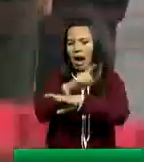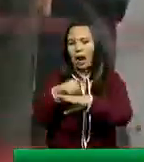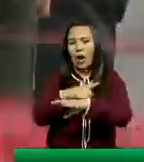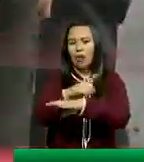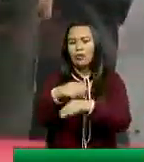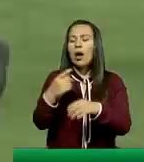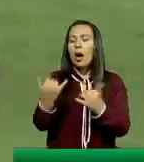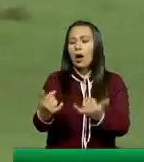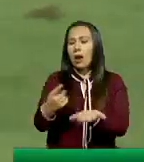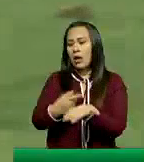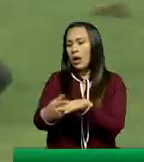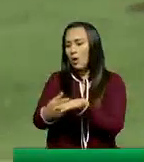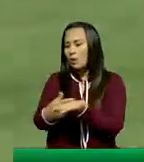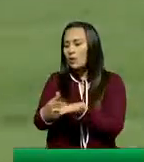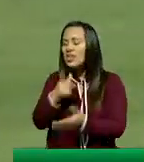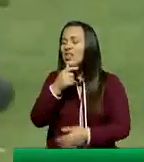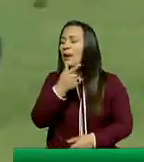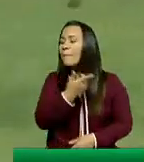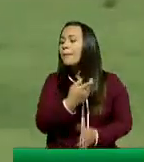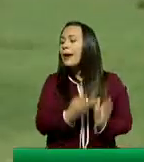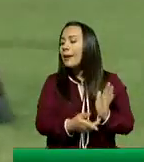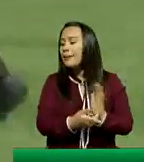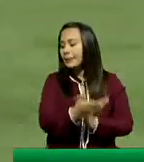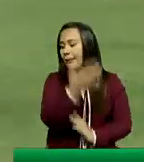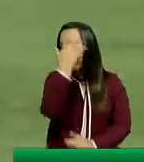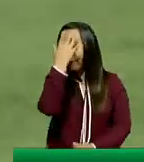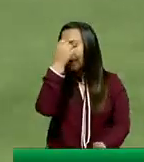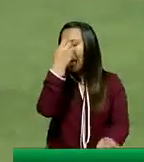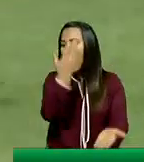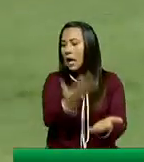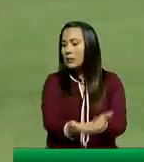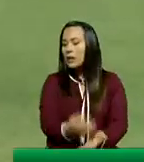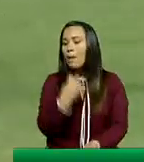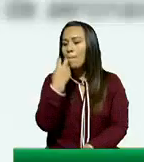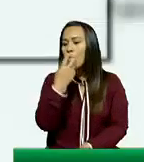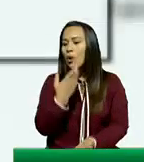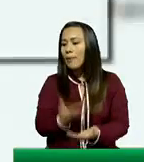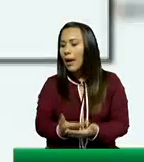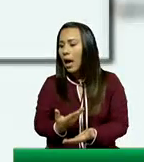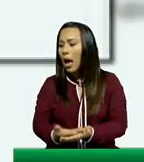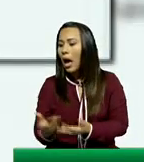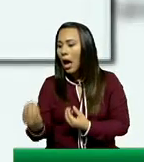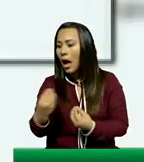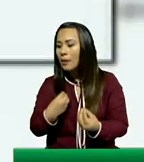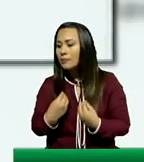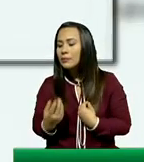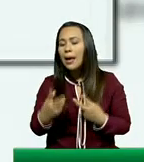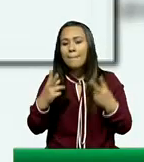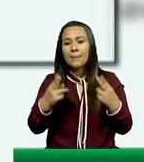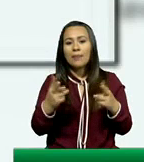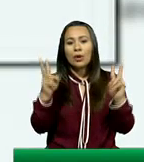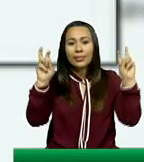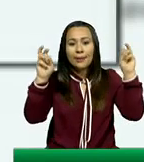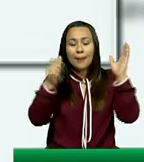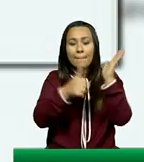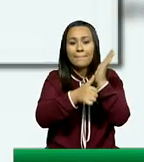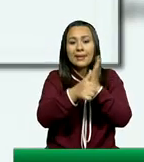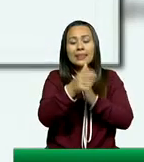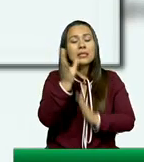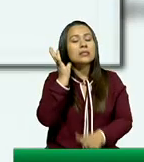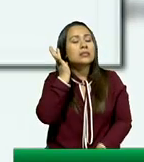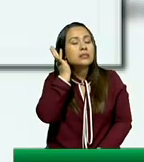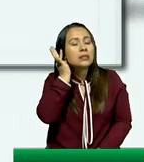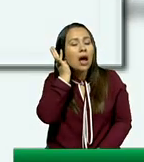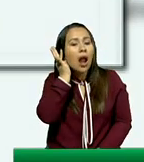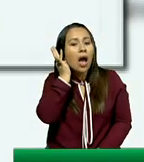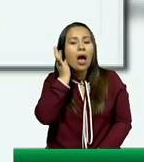junta de investigación de accidentes para determinar las causas probables del mismo. Sobre este mismo tema, la ministra del Interior se pronunció mediante su cuenta de